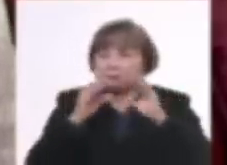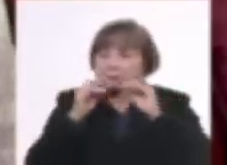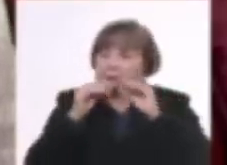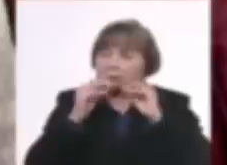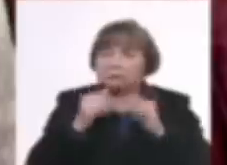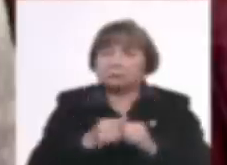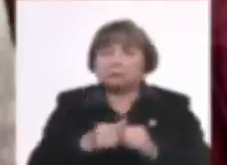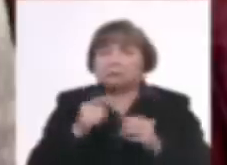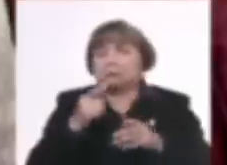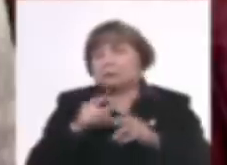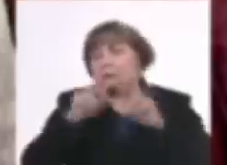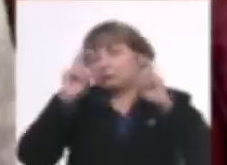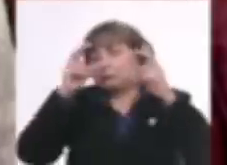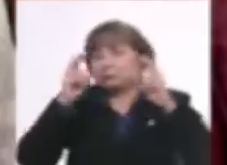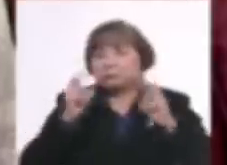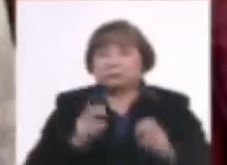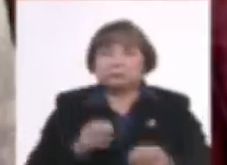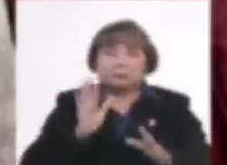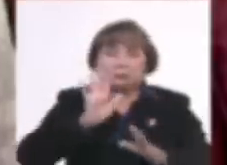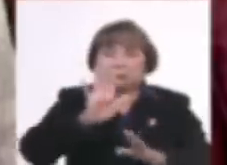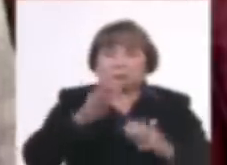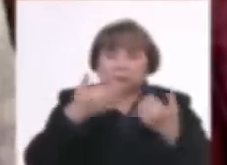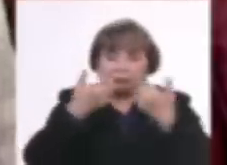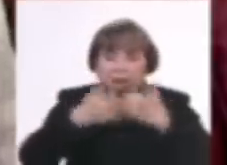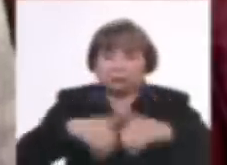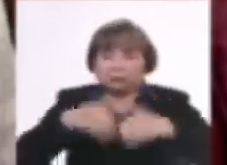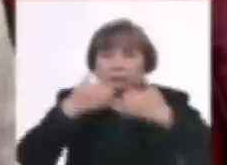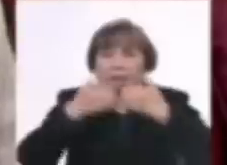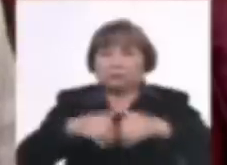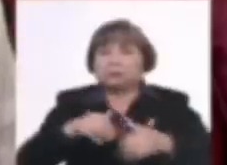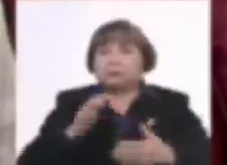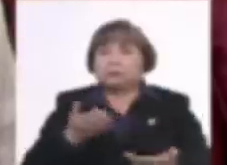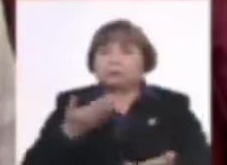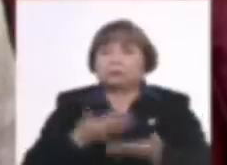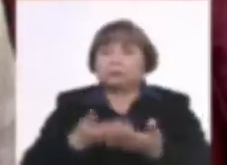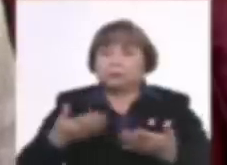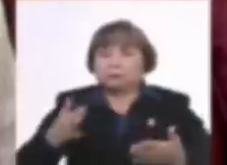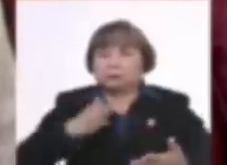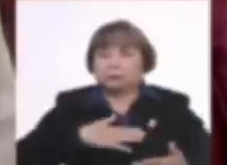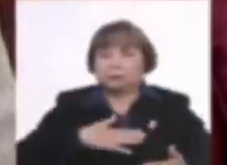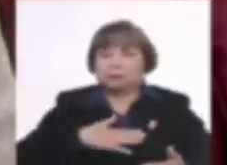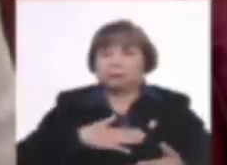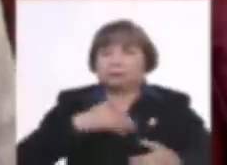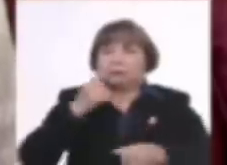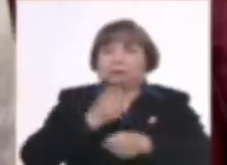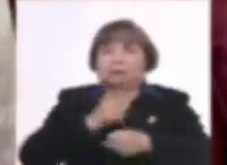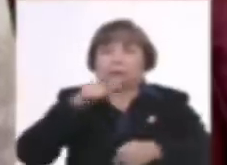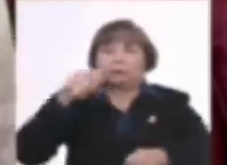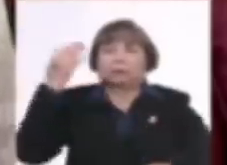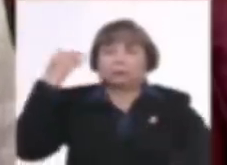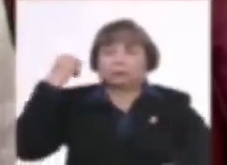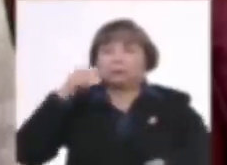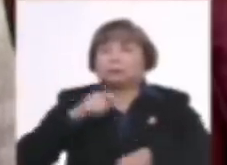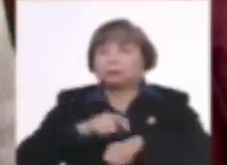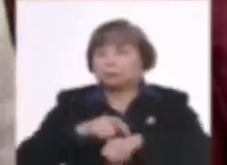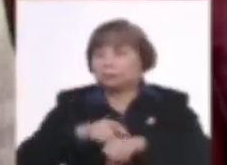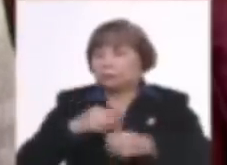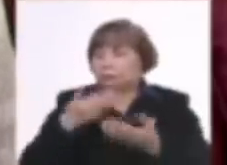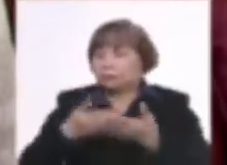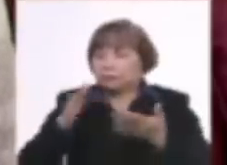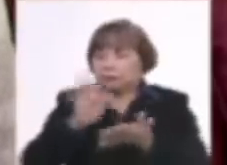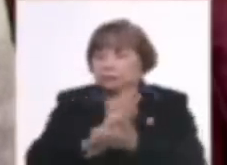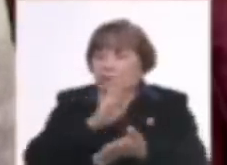y hablar temas de su empresa, de lo que eran mis funciones a ese tiempo. Ayudaba a